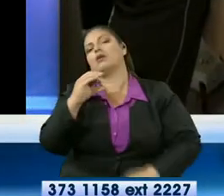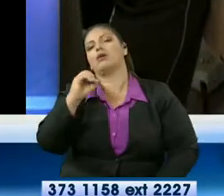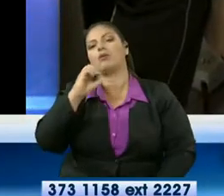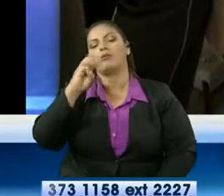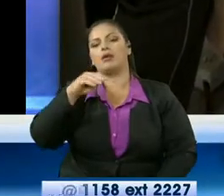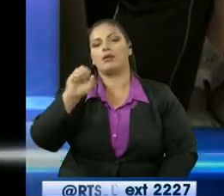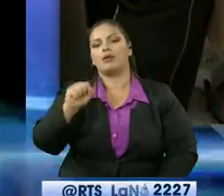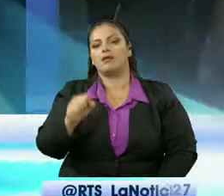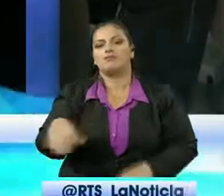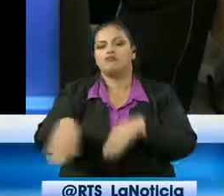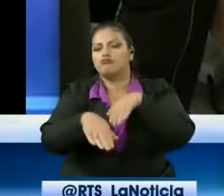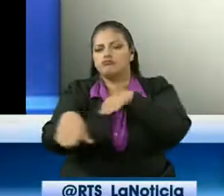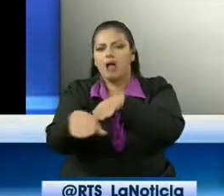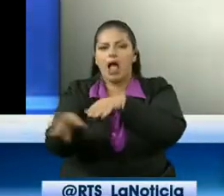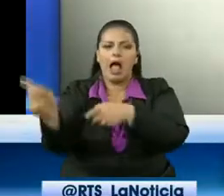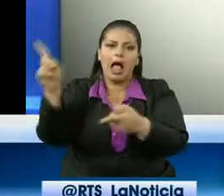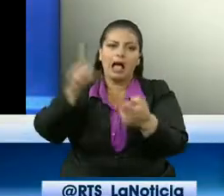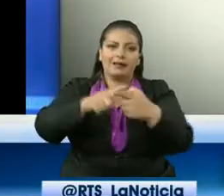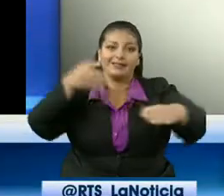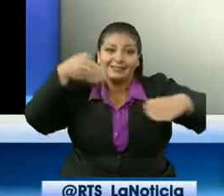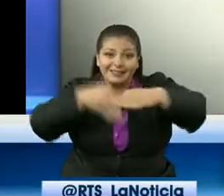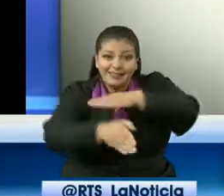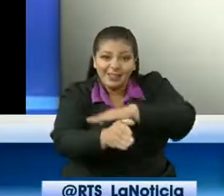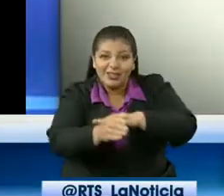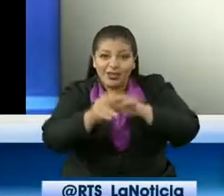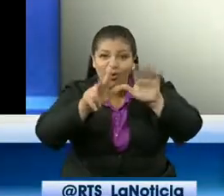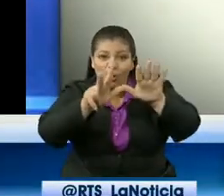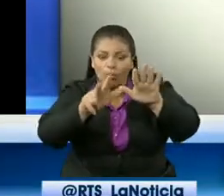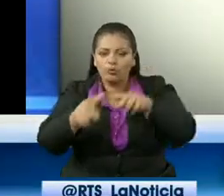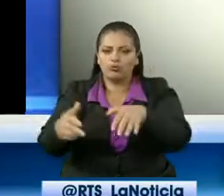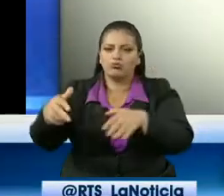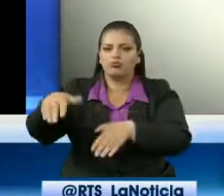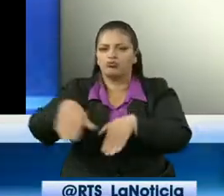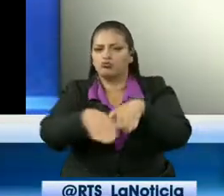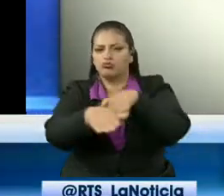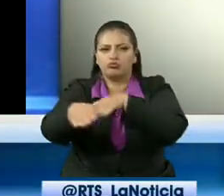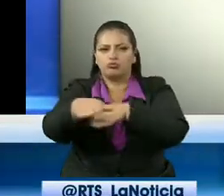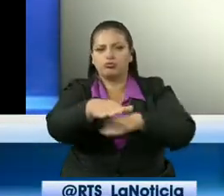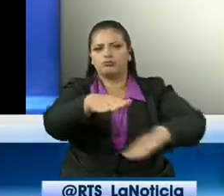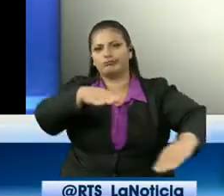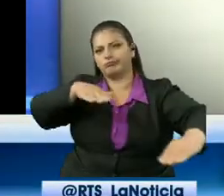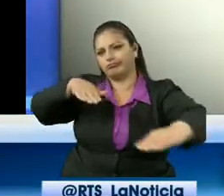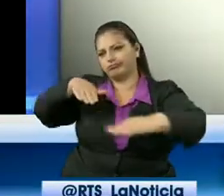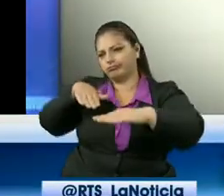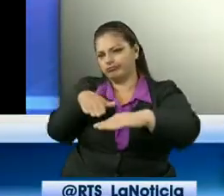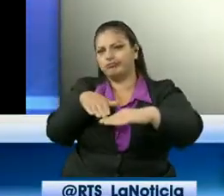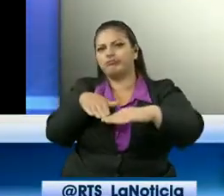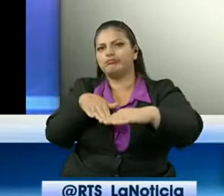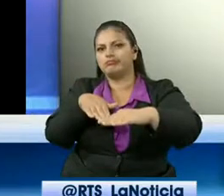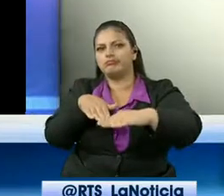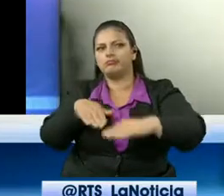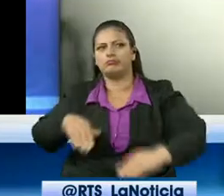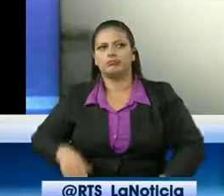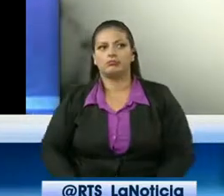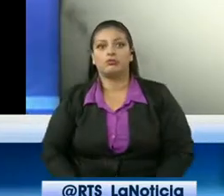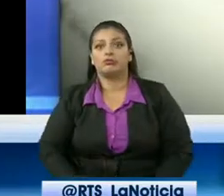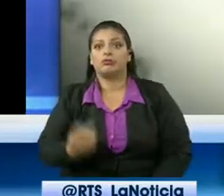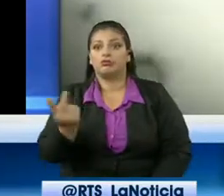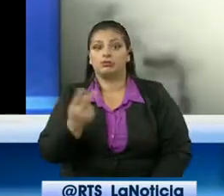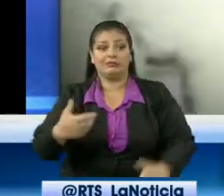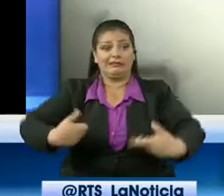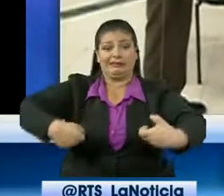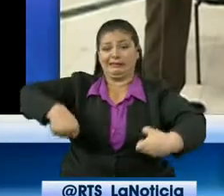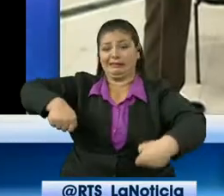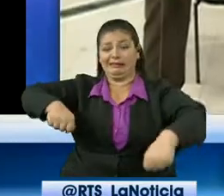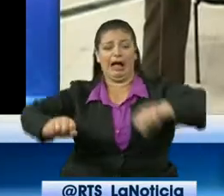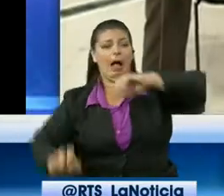perimetral, lugar donde estos ciudadanos al tratar de trepar el parterre se caen con la moto, pierden el